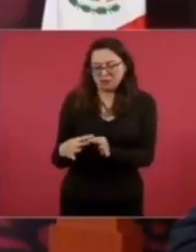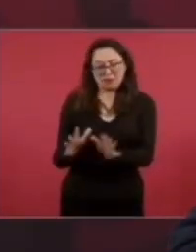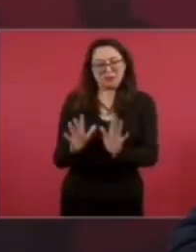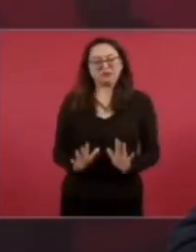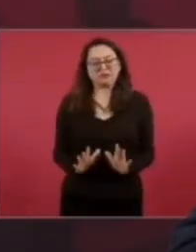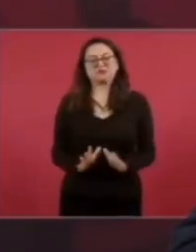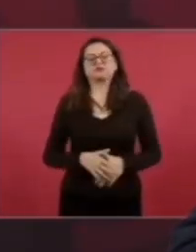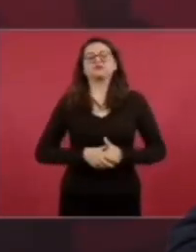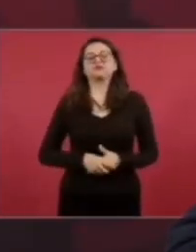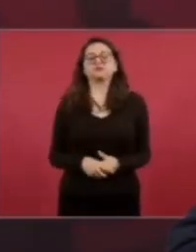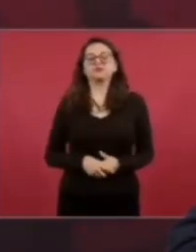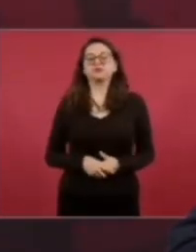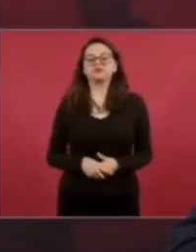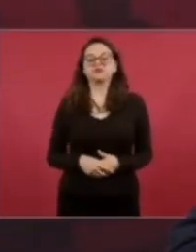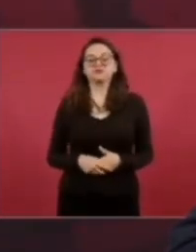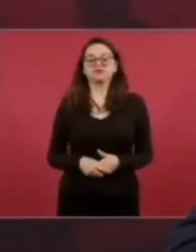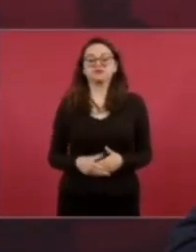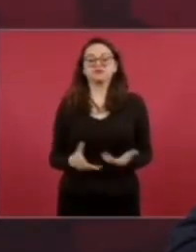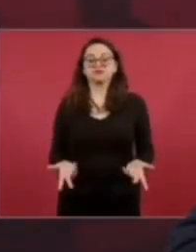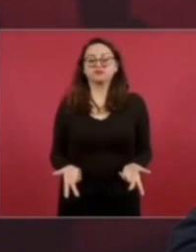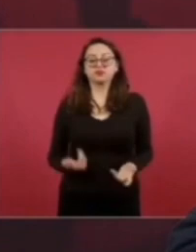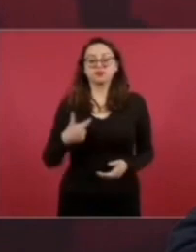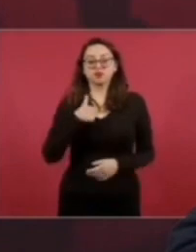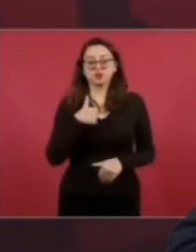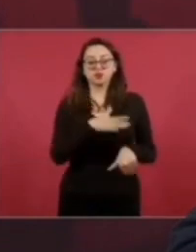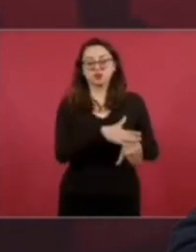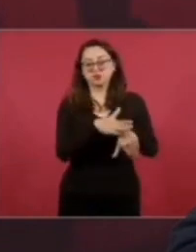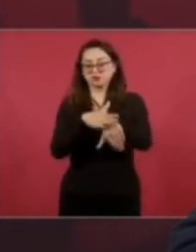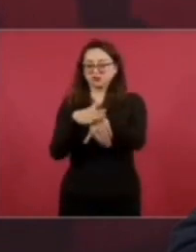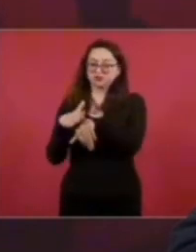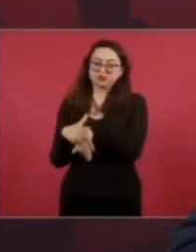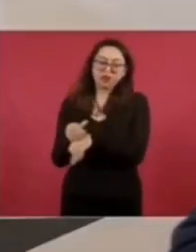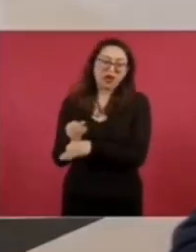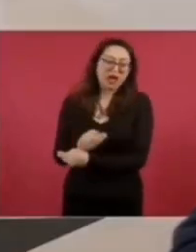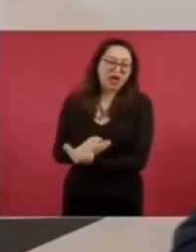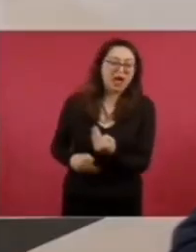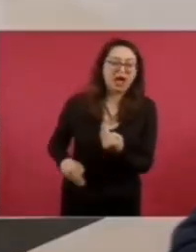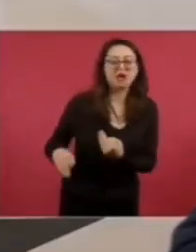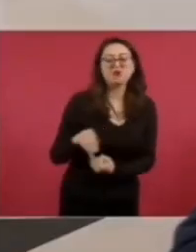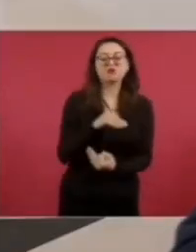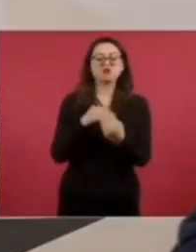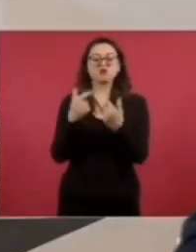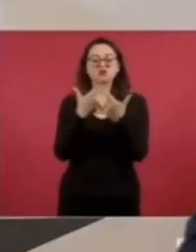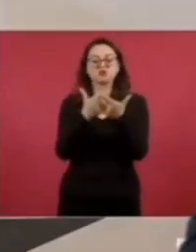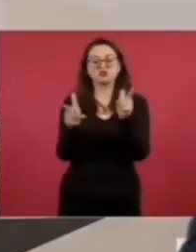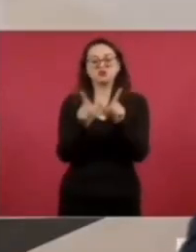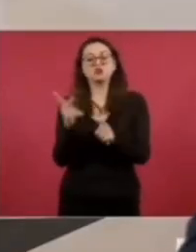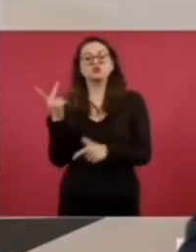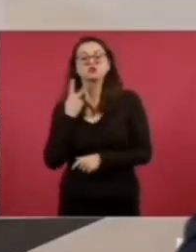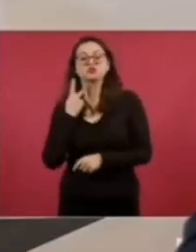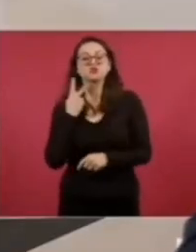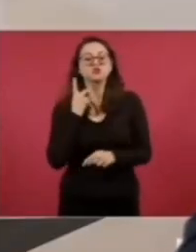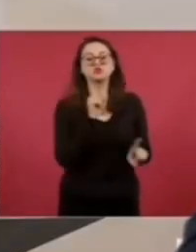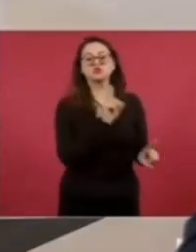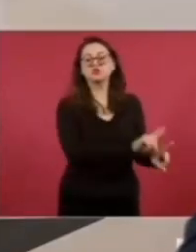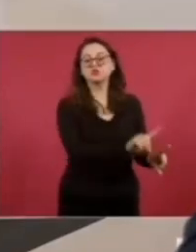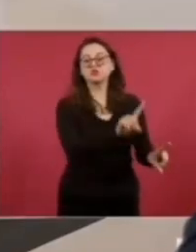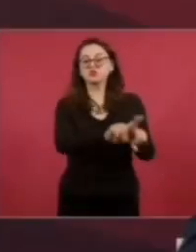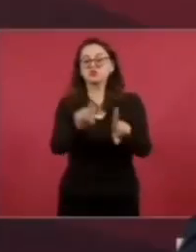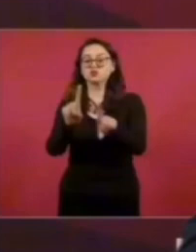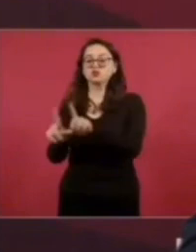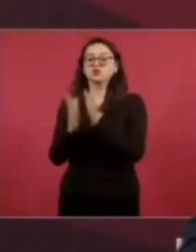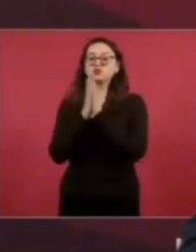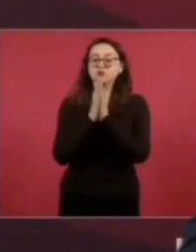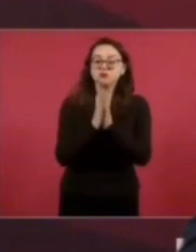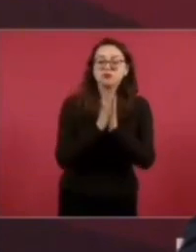conferencia de prensa aseguró que no hay ningún riesgo en vísperas de las campañas electoral sin embargo